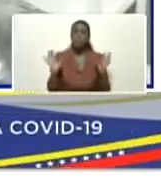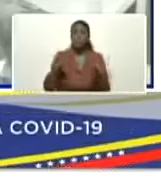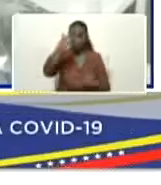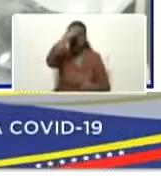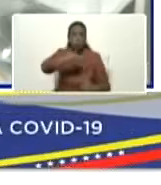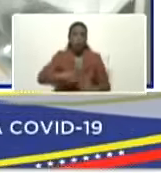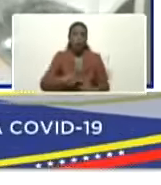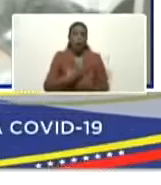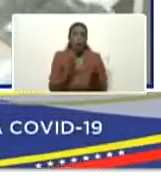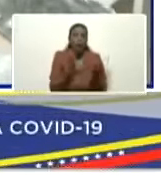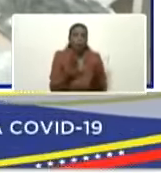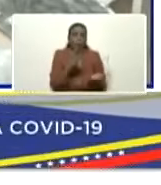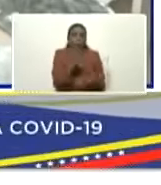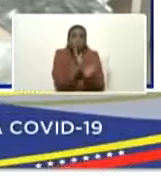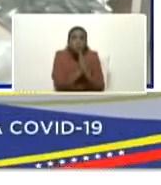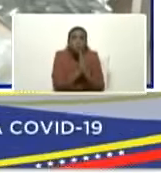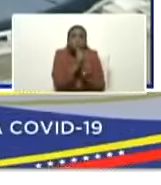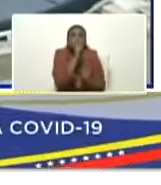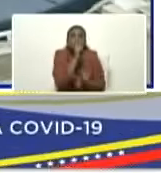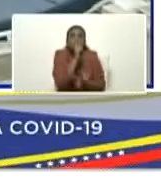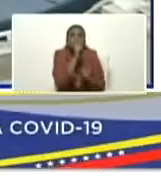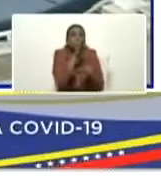Yo no le voy a bajar la cabeza a esa gente.